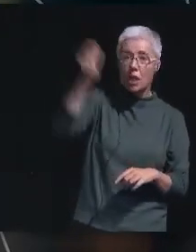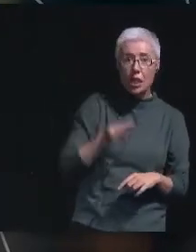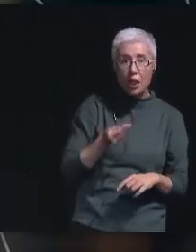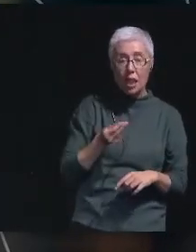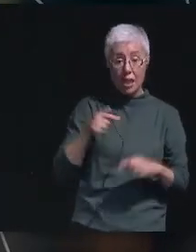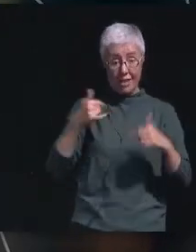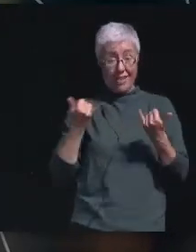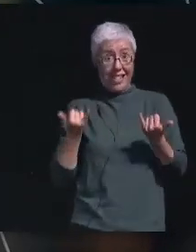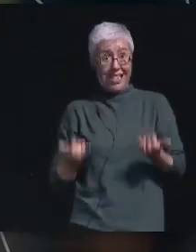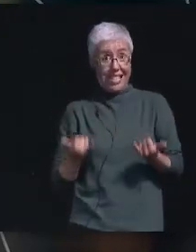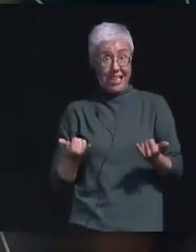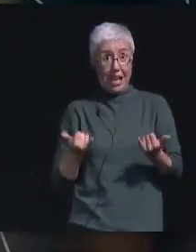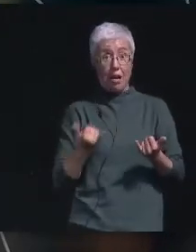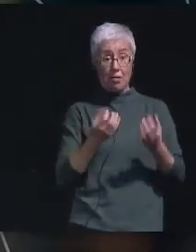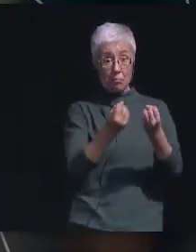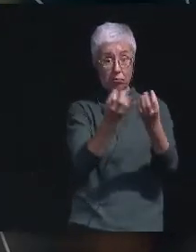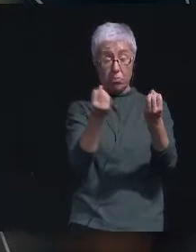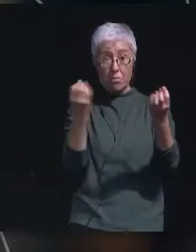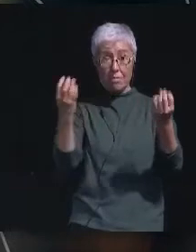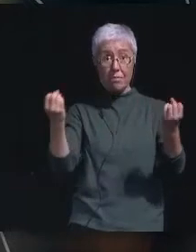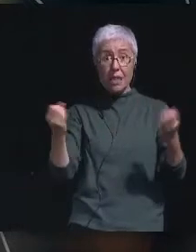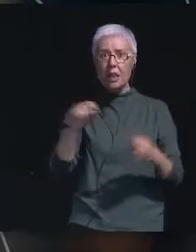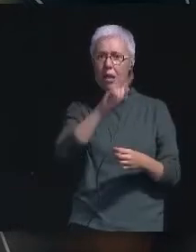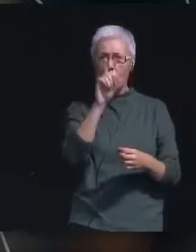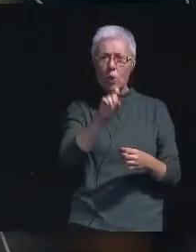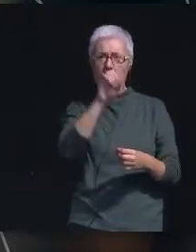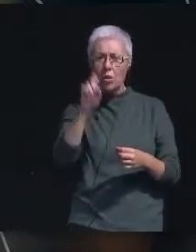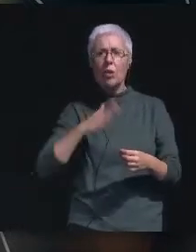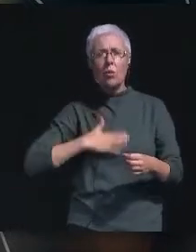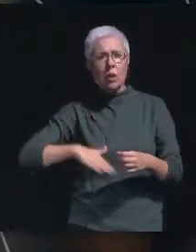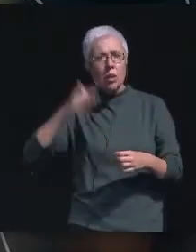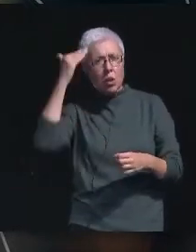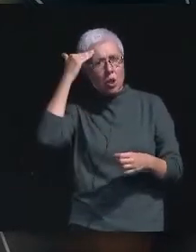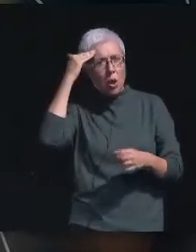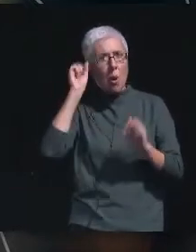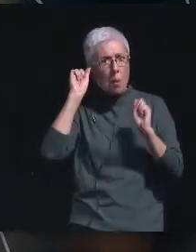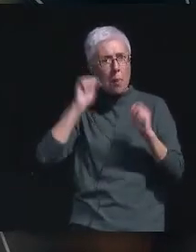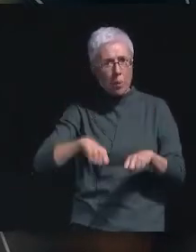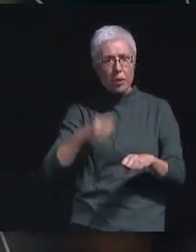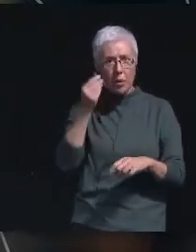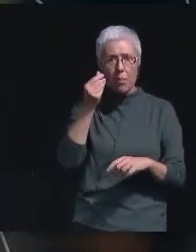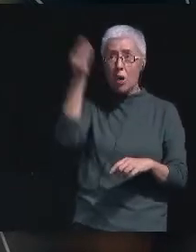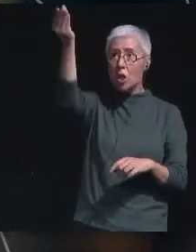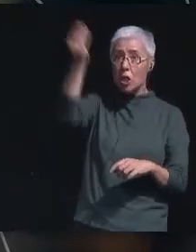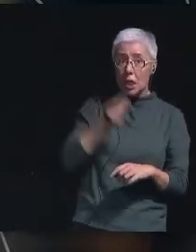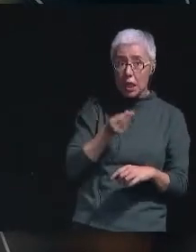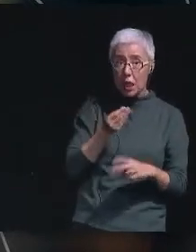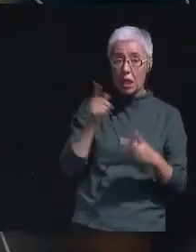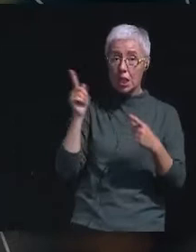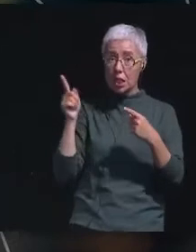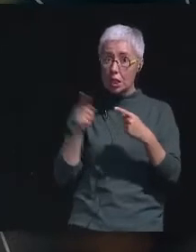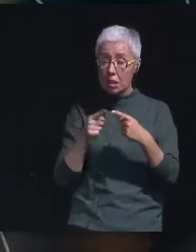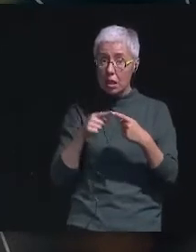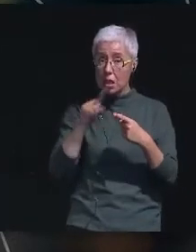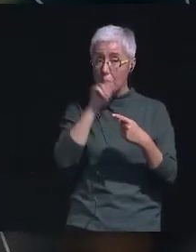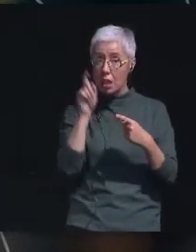Nos están siguiendo en estos momentos varios emprendedores de impacto y se estarán preguntando si hay la posibilidad de que ellos accedan directamente y,